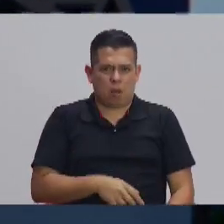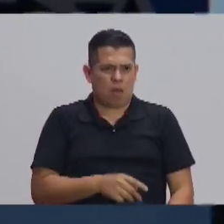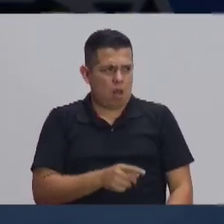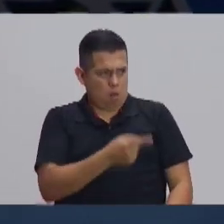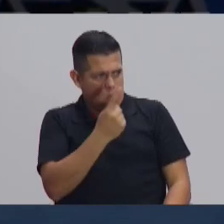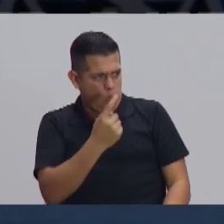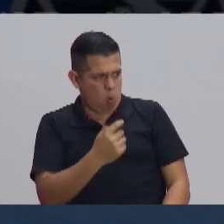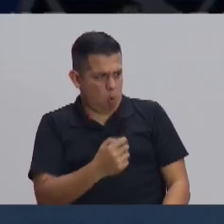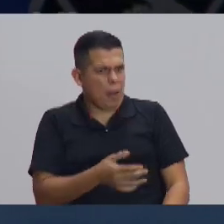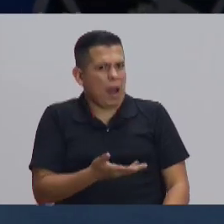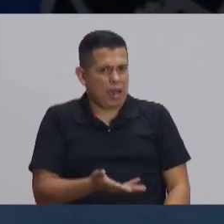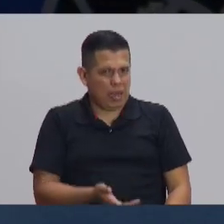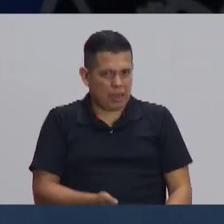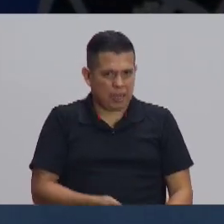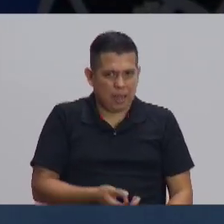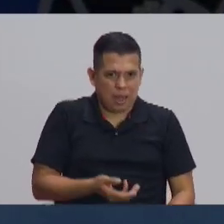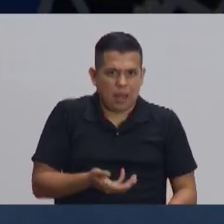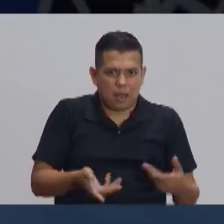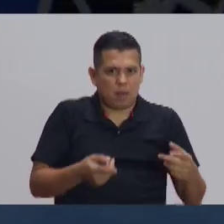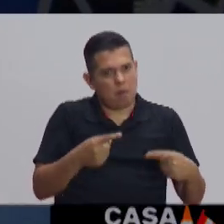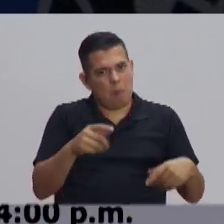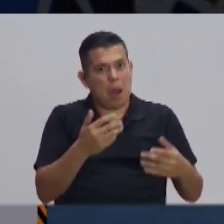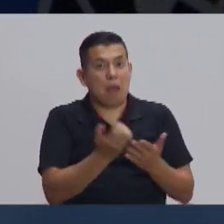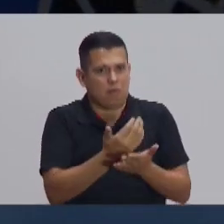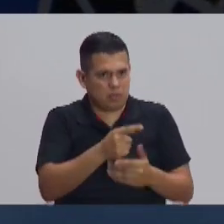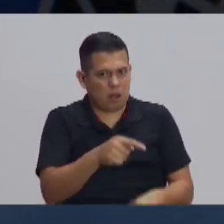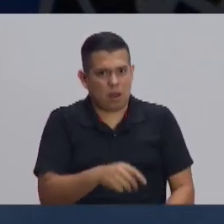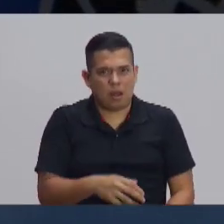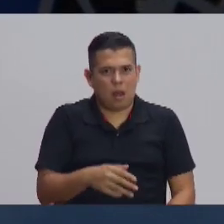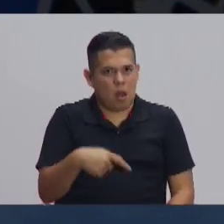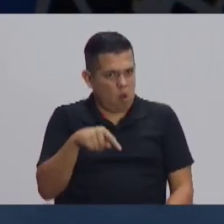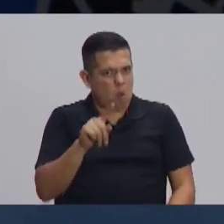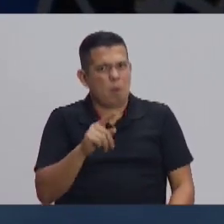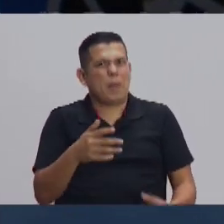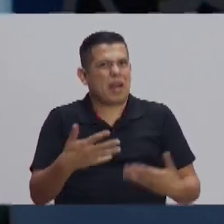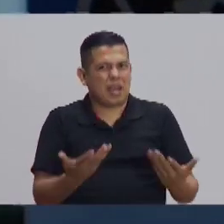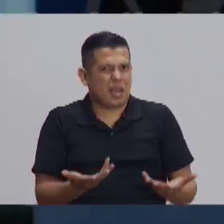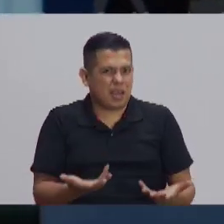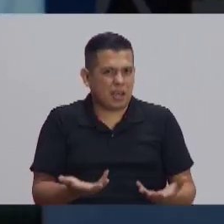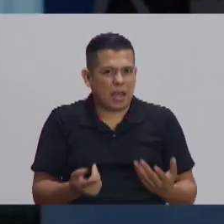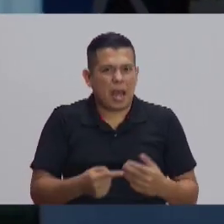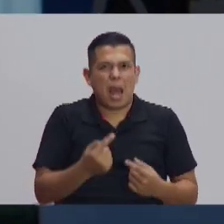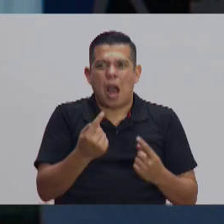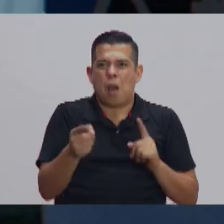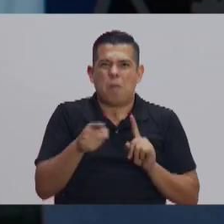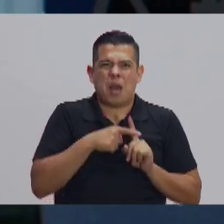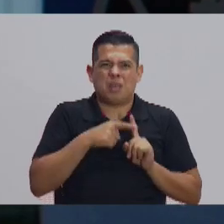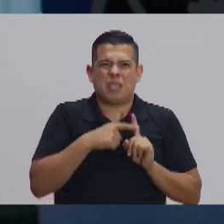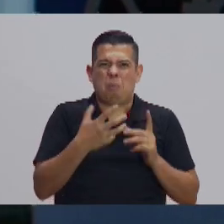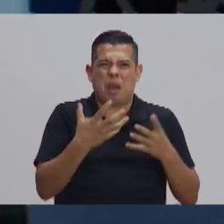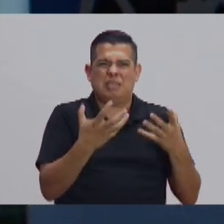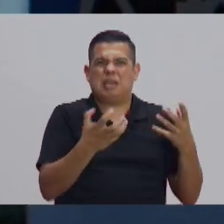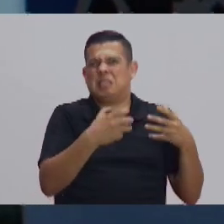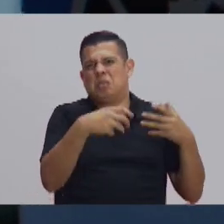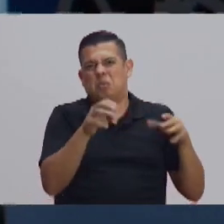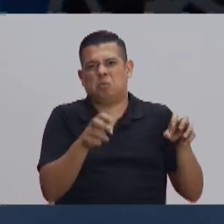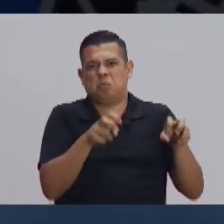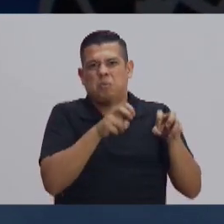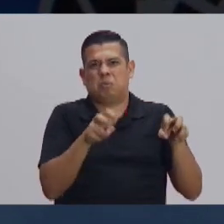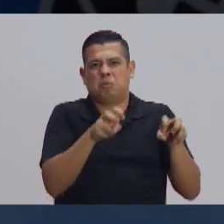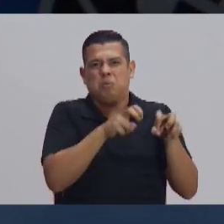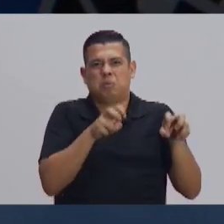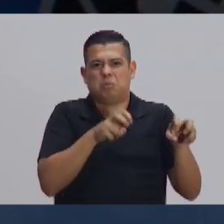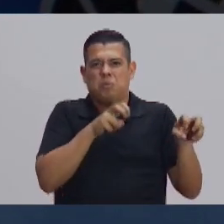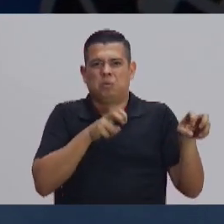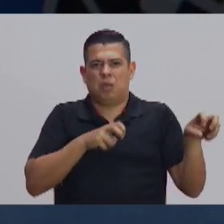no des para que te vas mira vamos a tener algo hoy y para qué vamos a irme sin gente el que va sin iban a